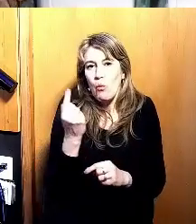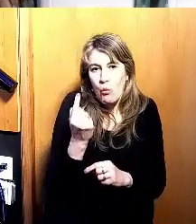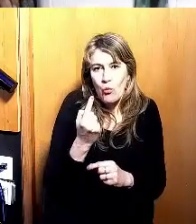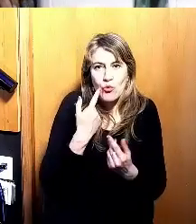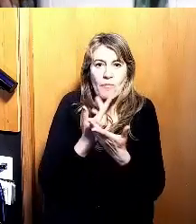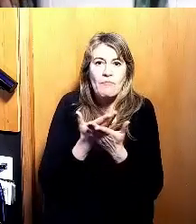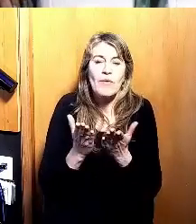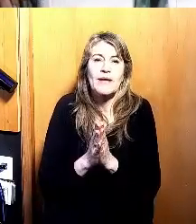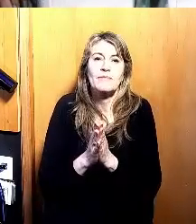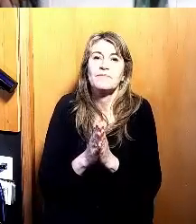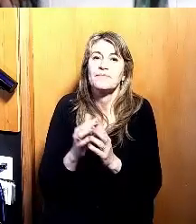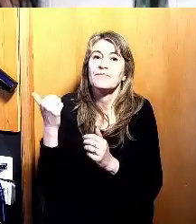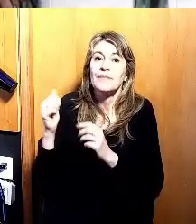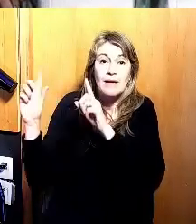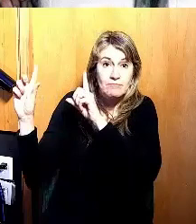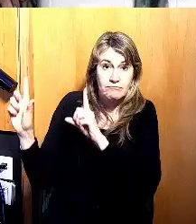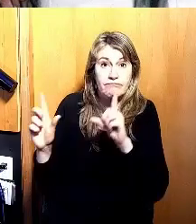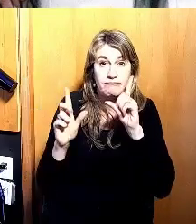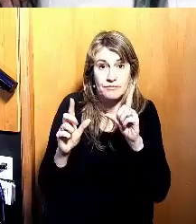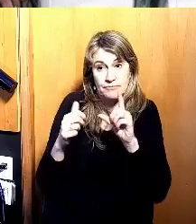Bueno, la siguiente.